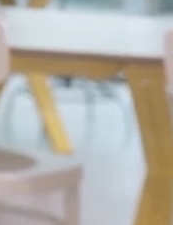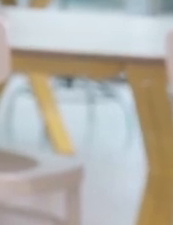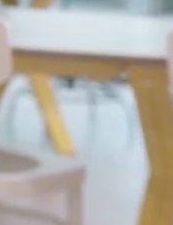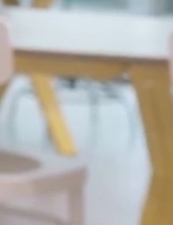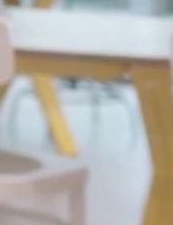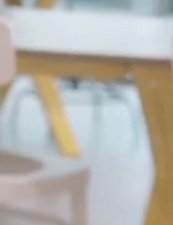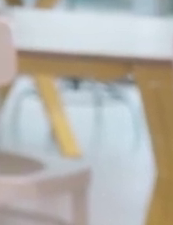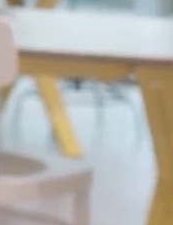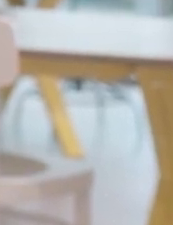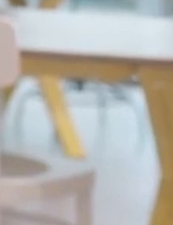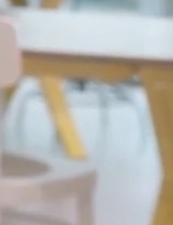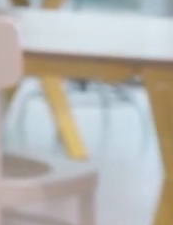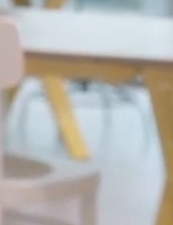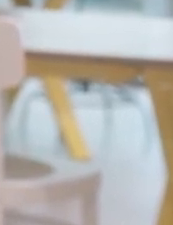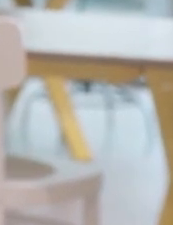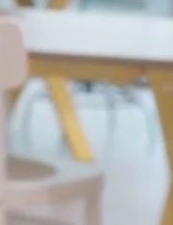Pero en realidad